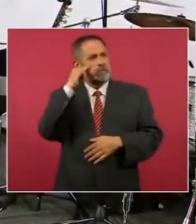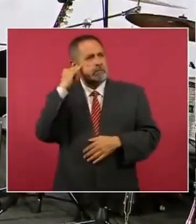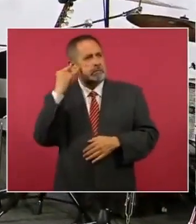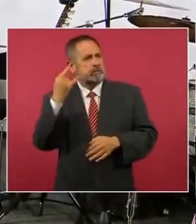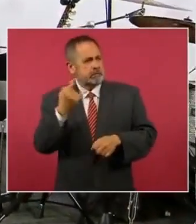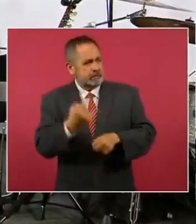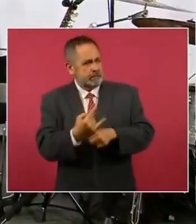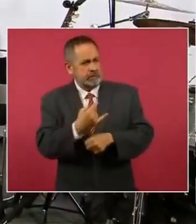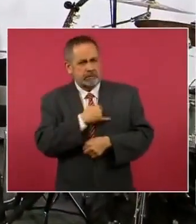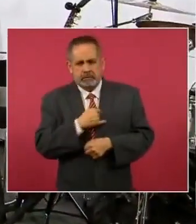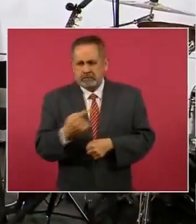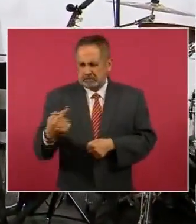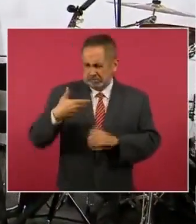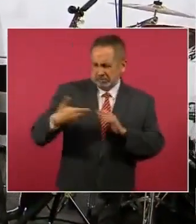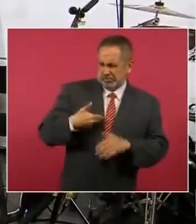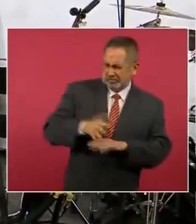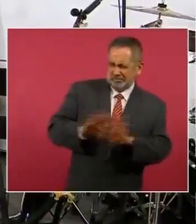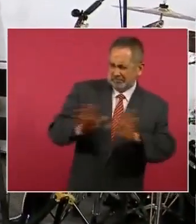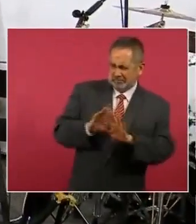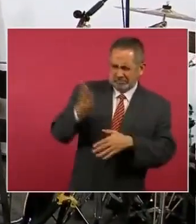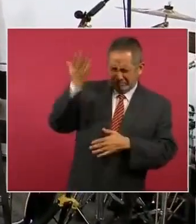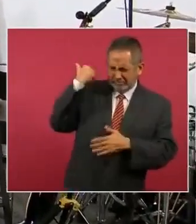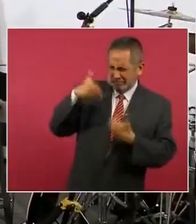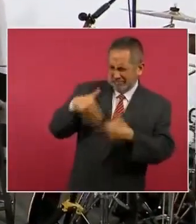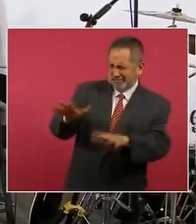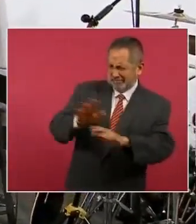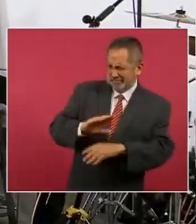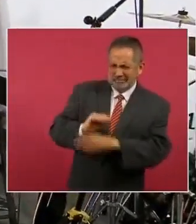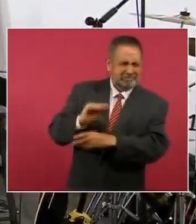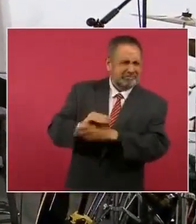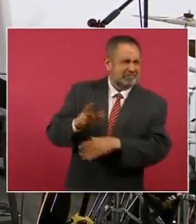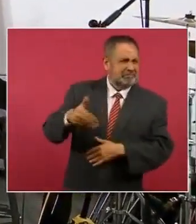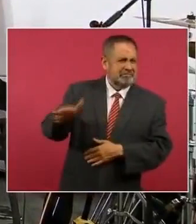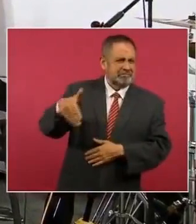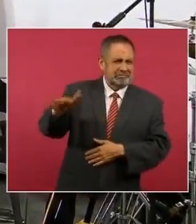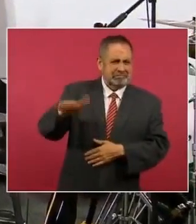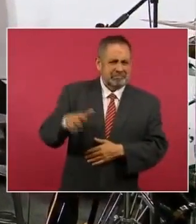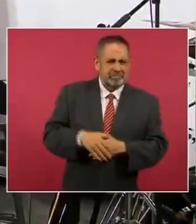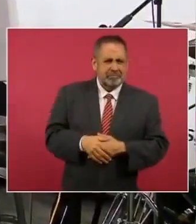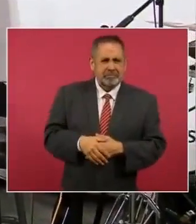pasado. En el caso de Denise Dresser, por ejemplo, que es